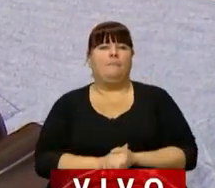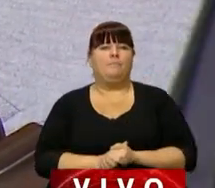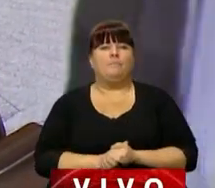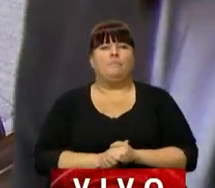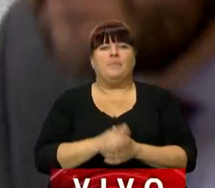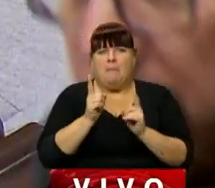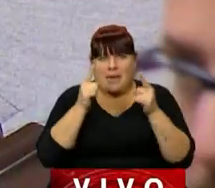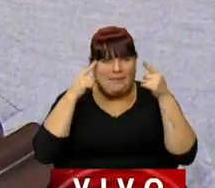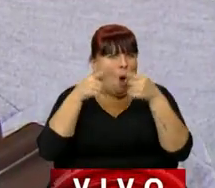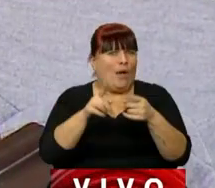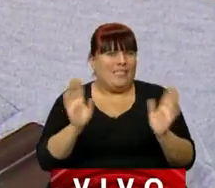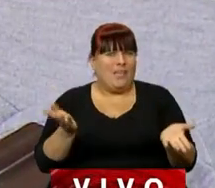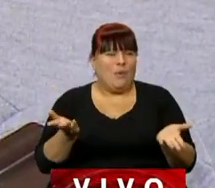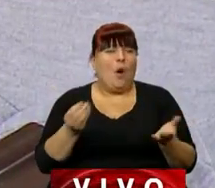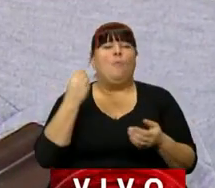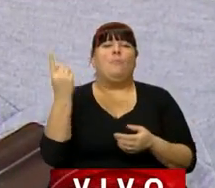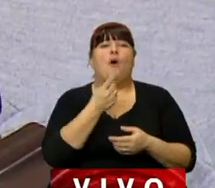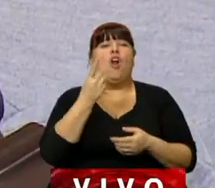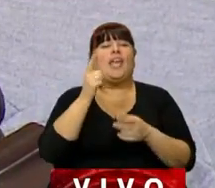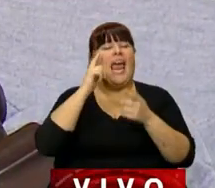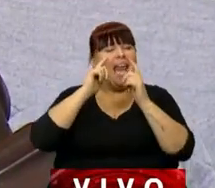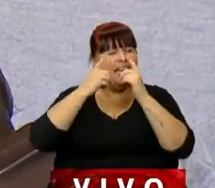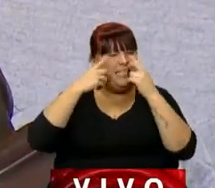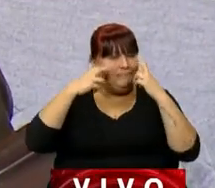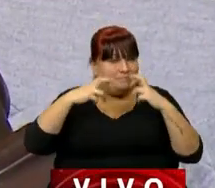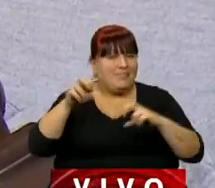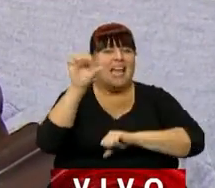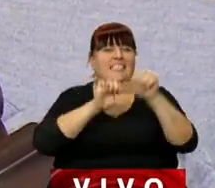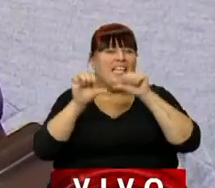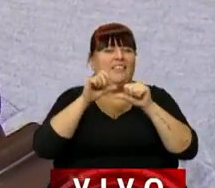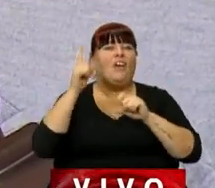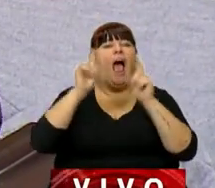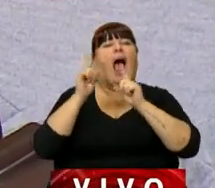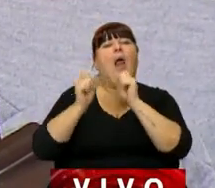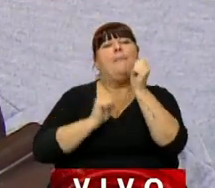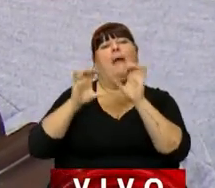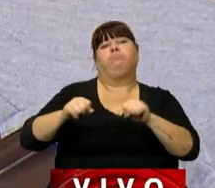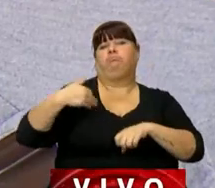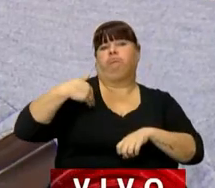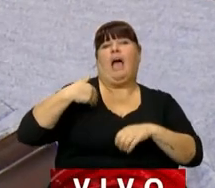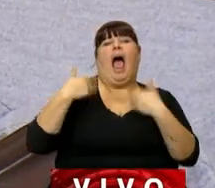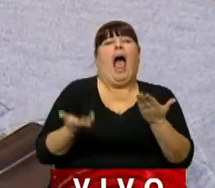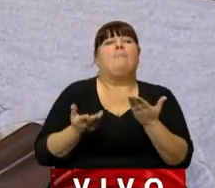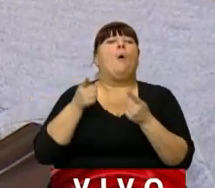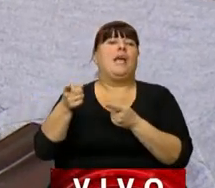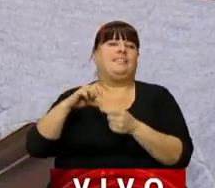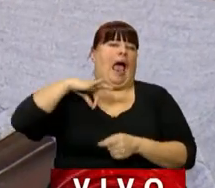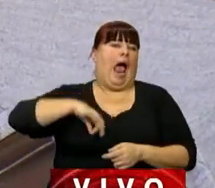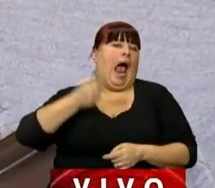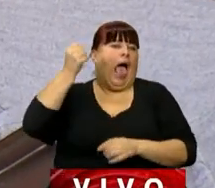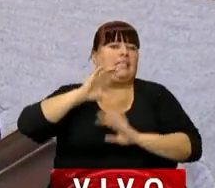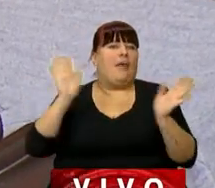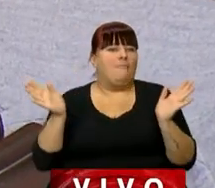a eso mismo porque el conocimiento científico se lo apropia en un puñado de empresas para usarlo en función de sus